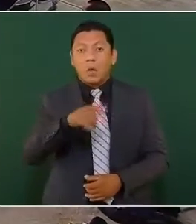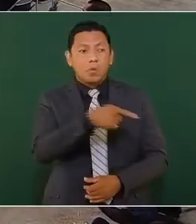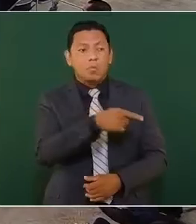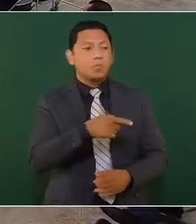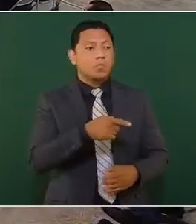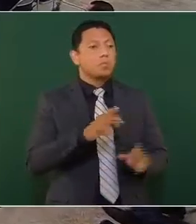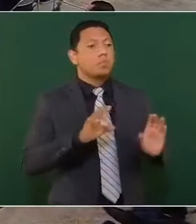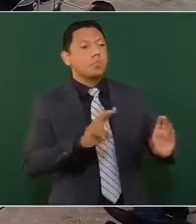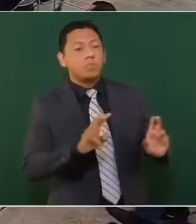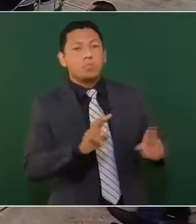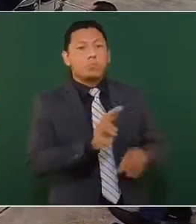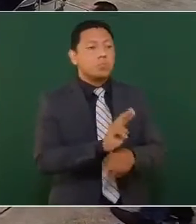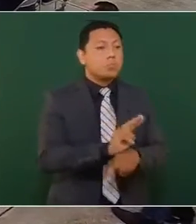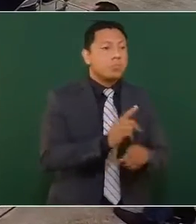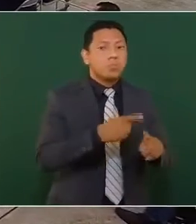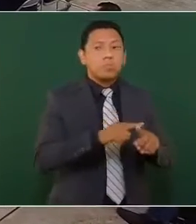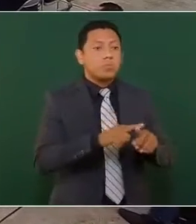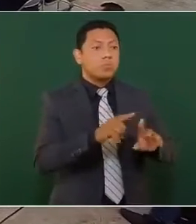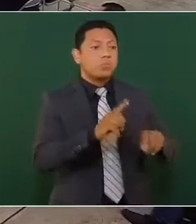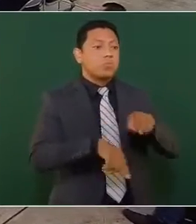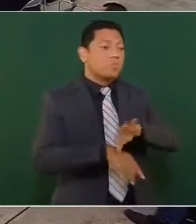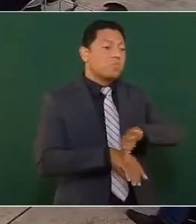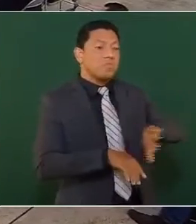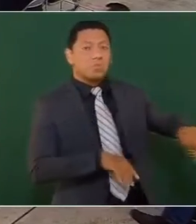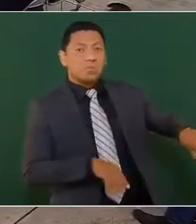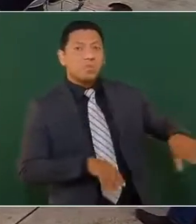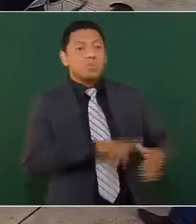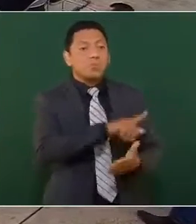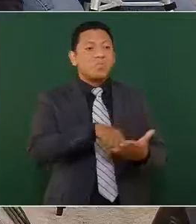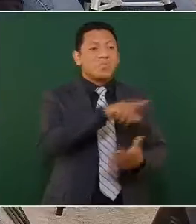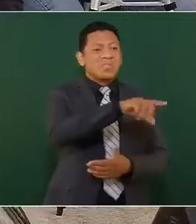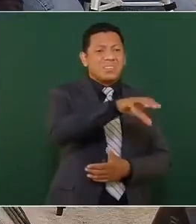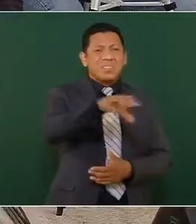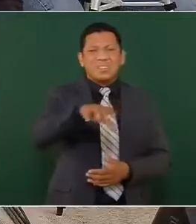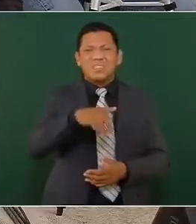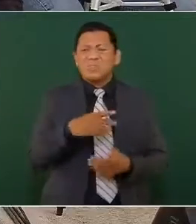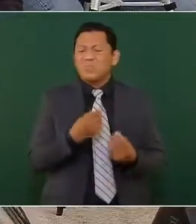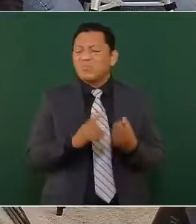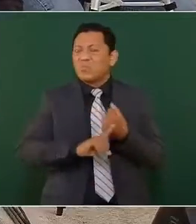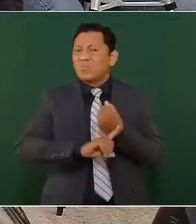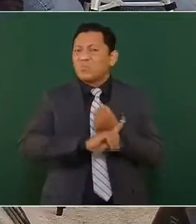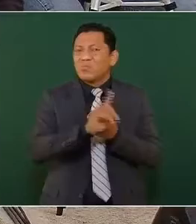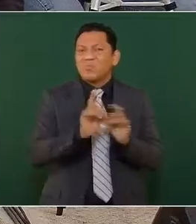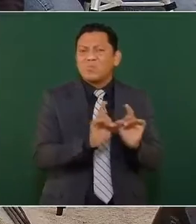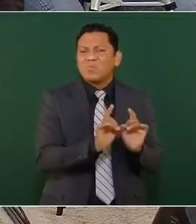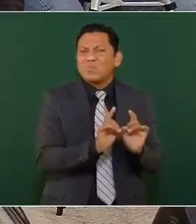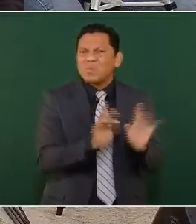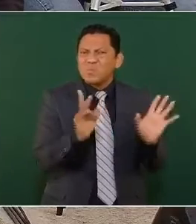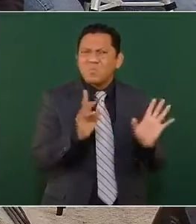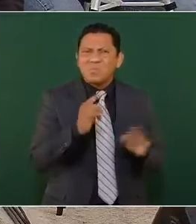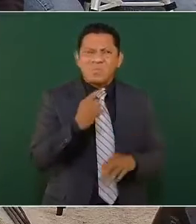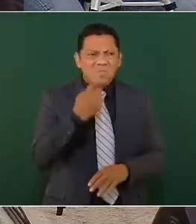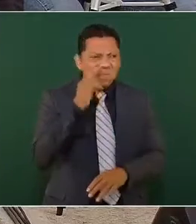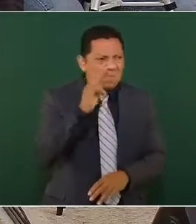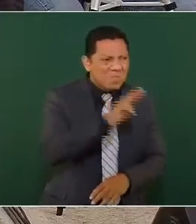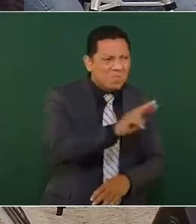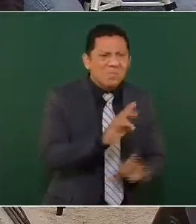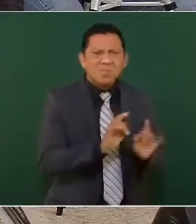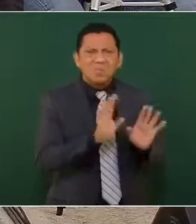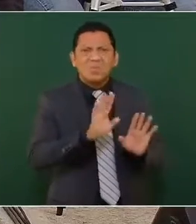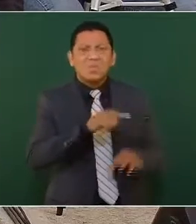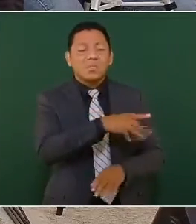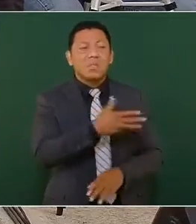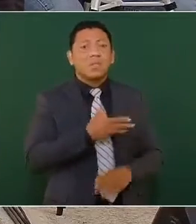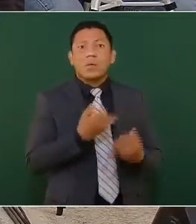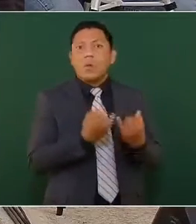visto en Chamula grupos civiles armados, Chilón, Yajalón, y la verdad es que es una situación muy crítica que está ocurriendo. Un crimen de un fiscal de